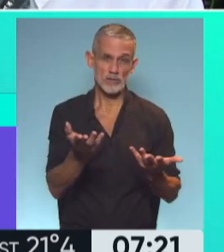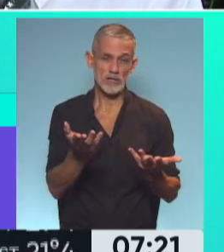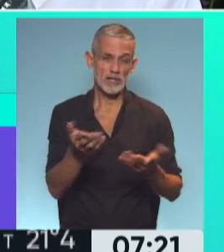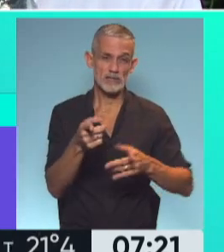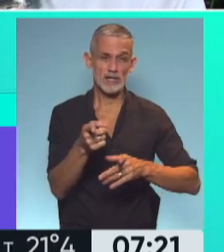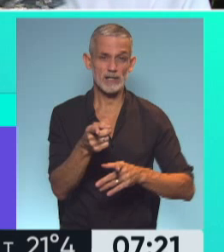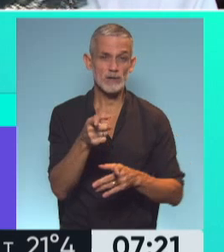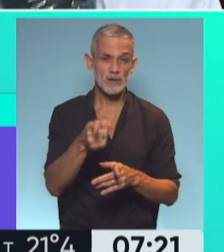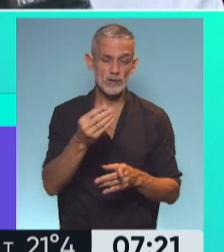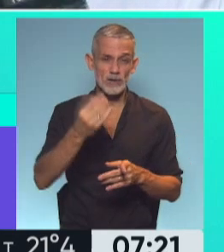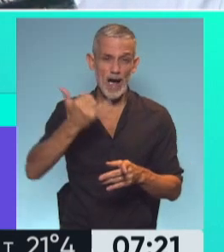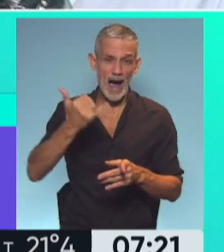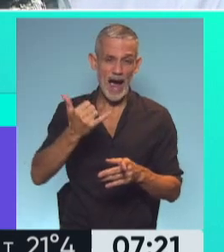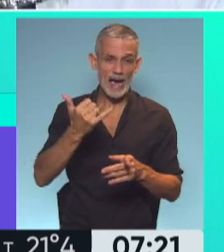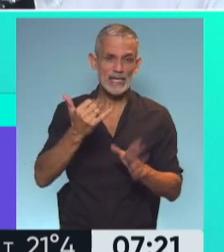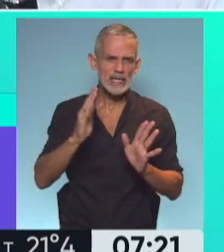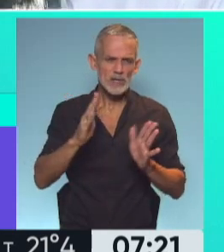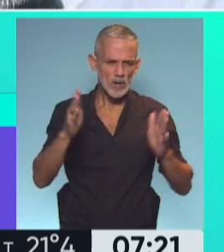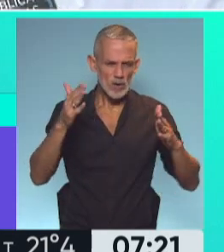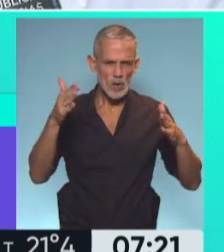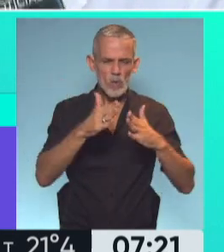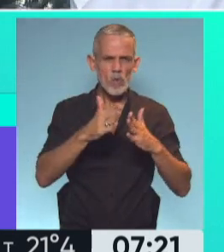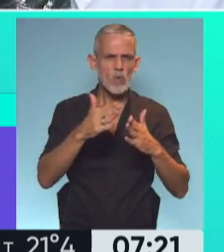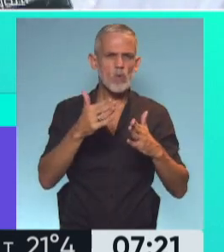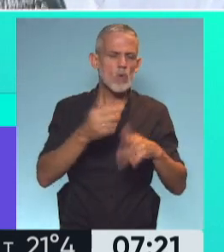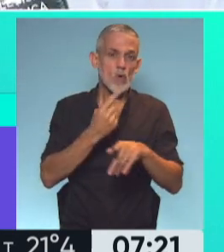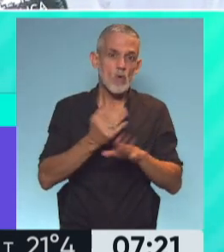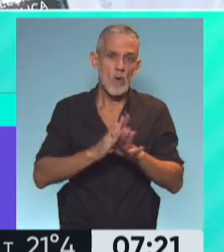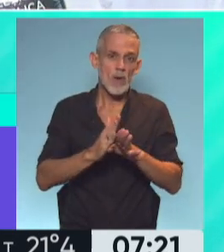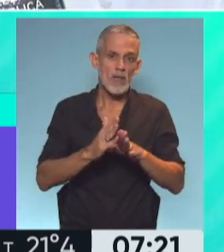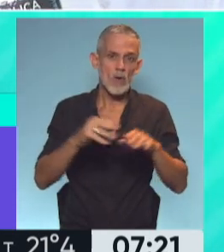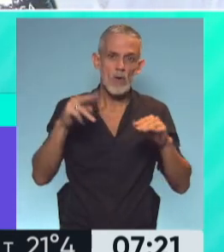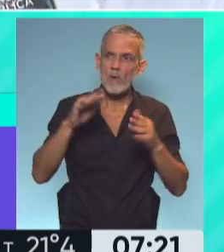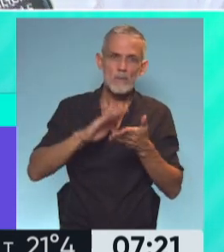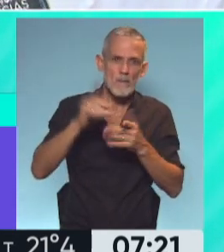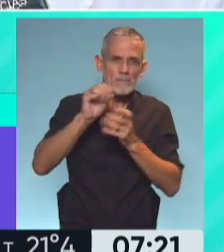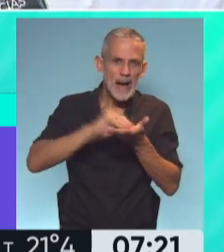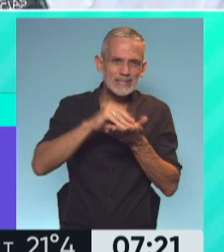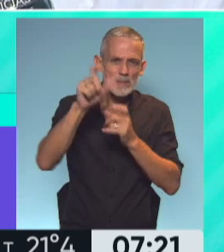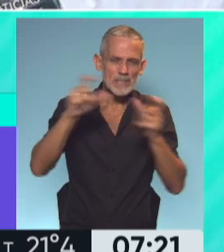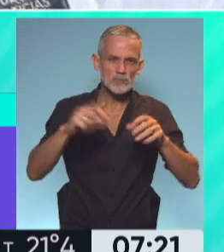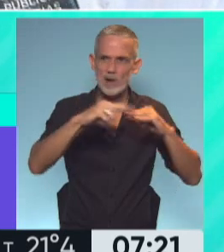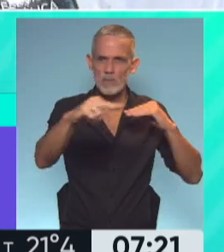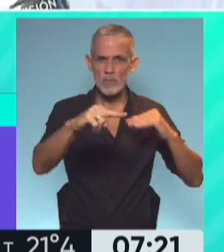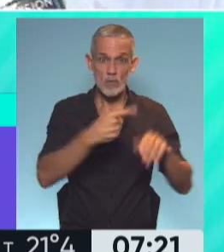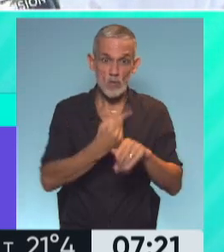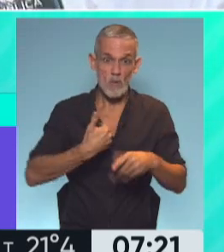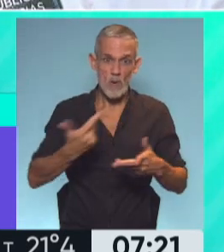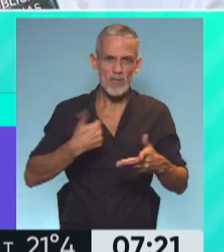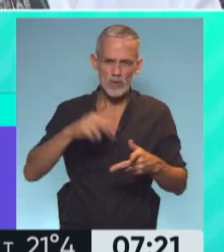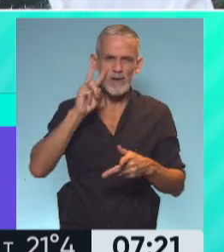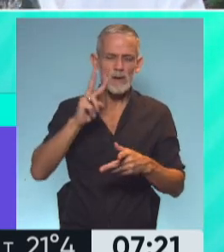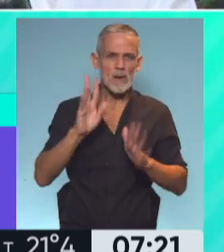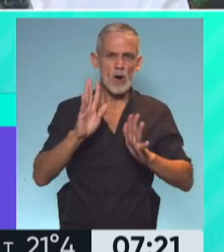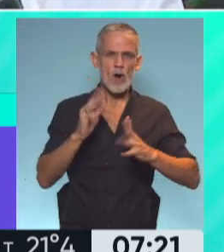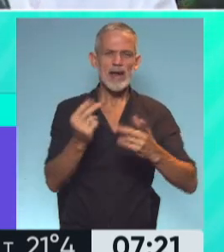Tengo una muy limitadísima capacidad para ingresar nuevos pacientes y veo la